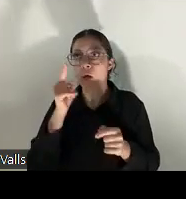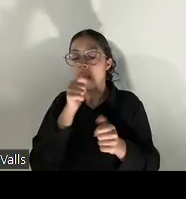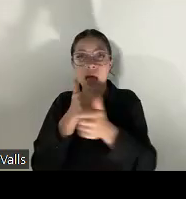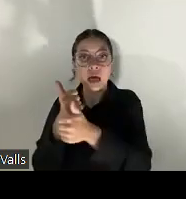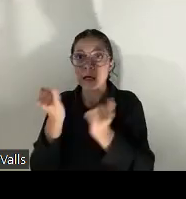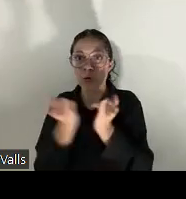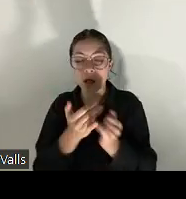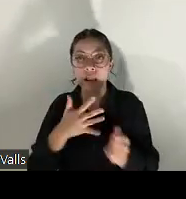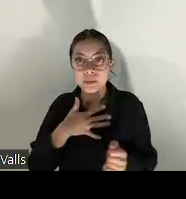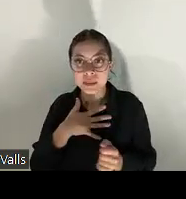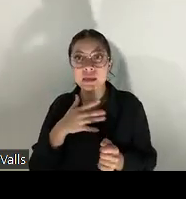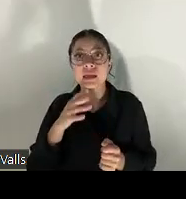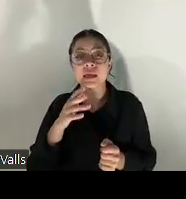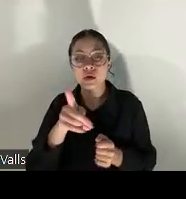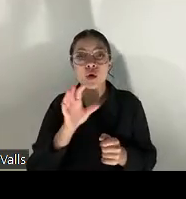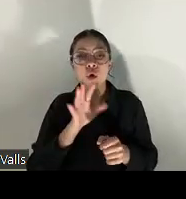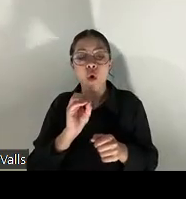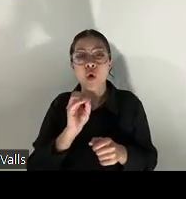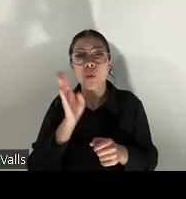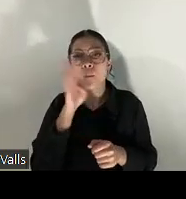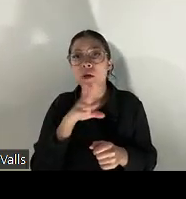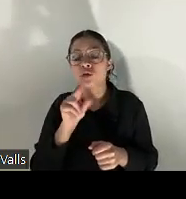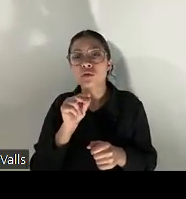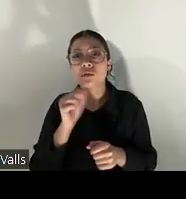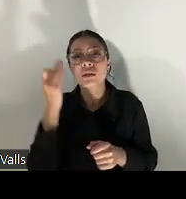haya retraso en su organización.